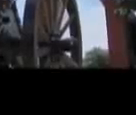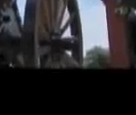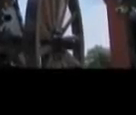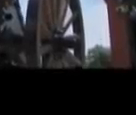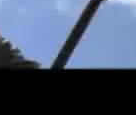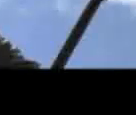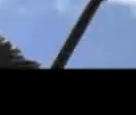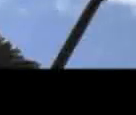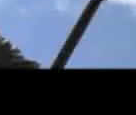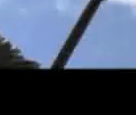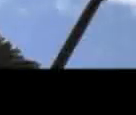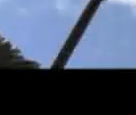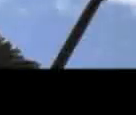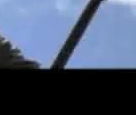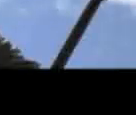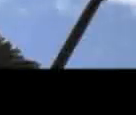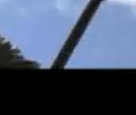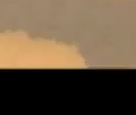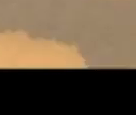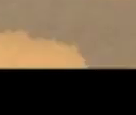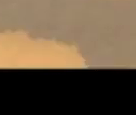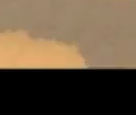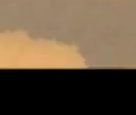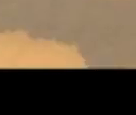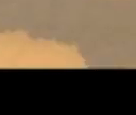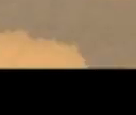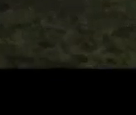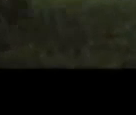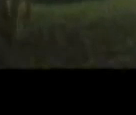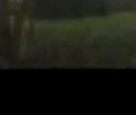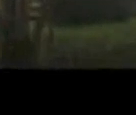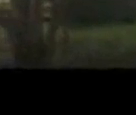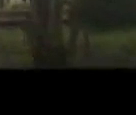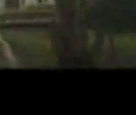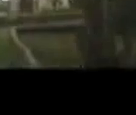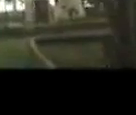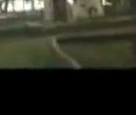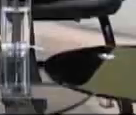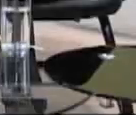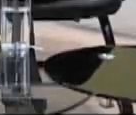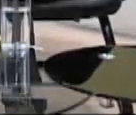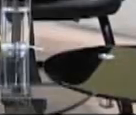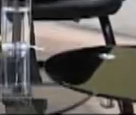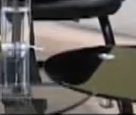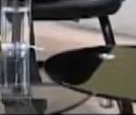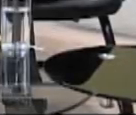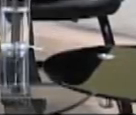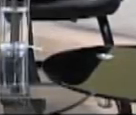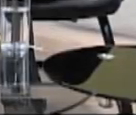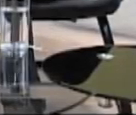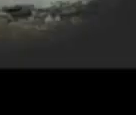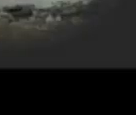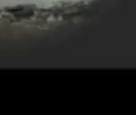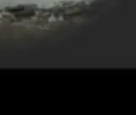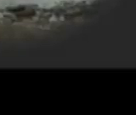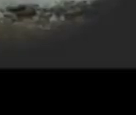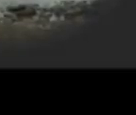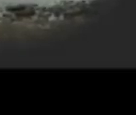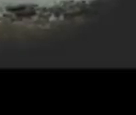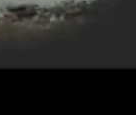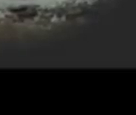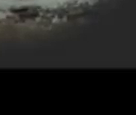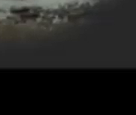Esta semana, en Lunes de Cinemateca, le presentamos completo el documental Si no es Dinga, de Isis Campos y Quique